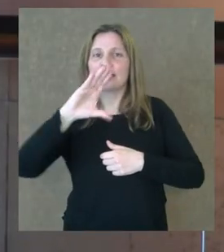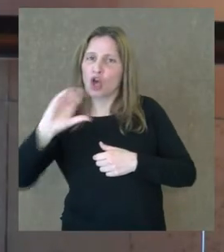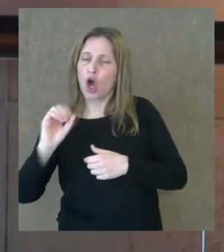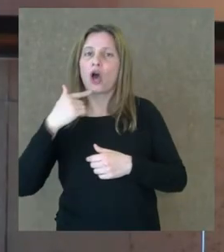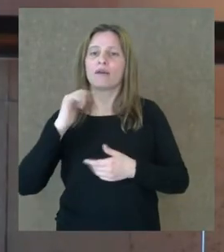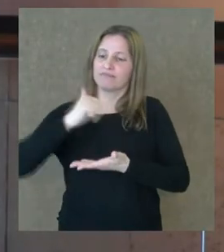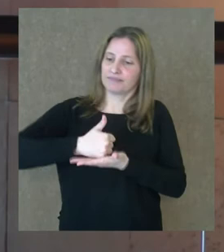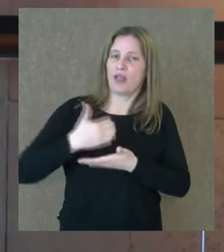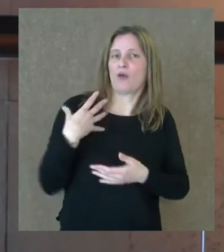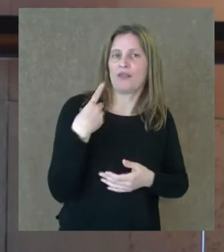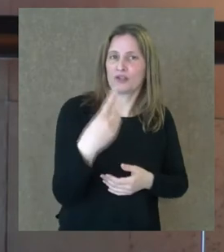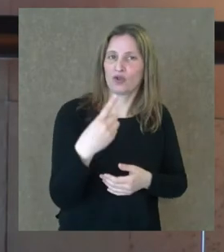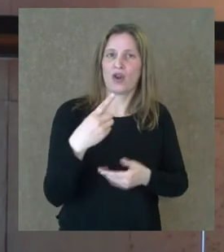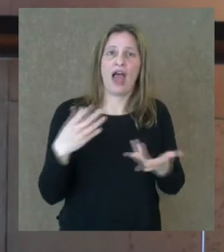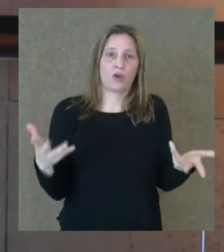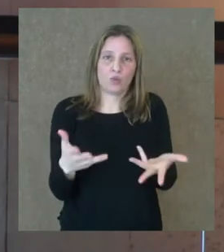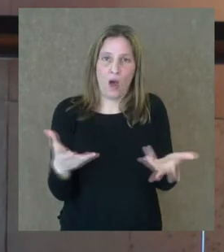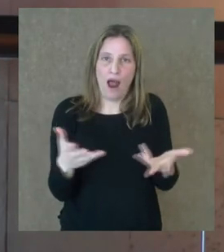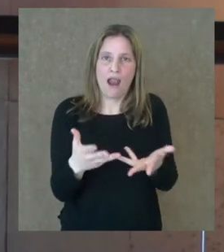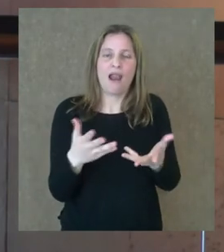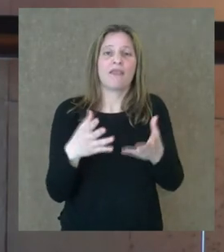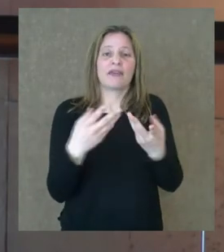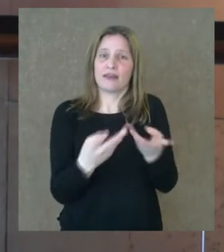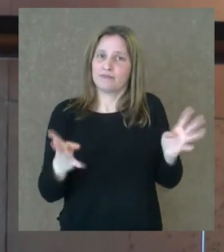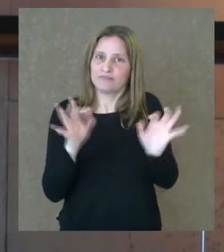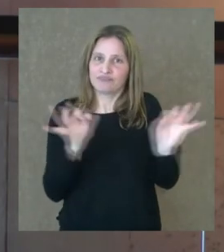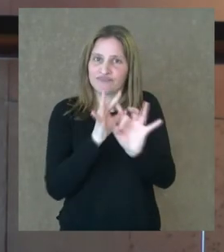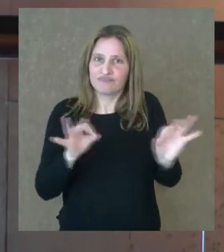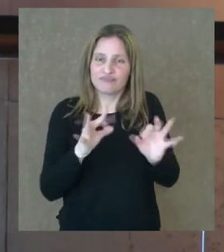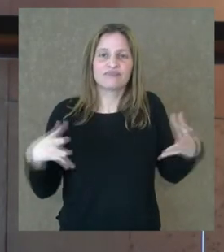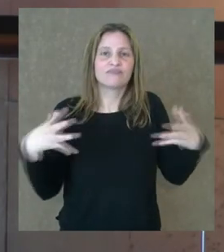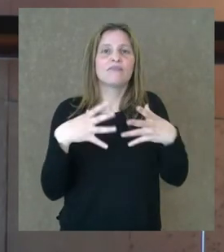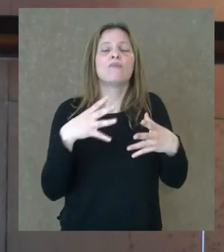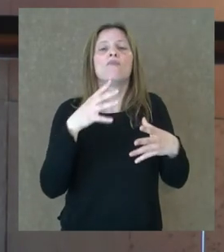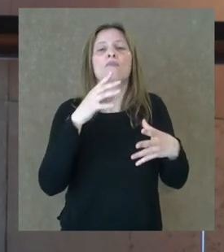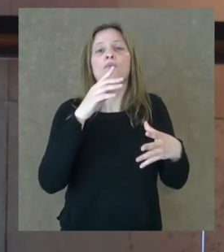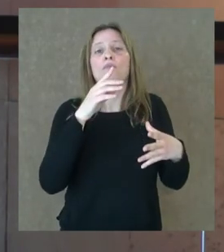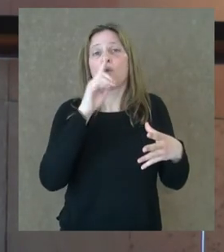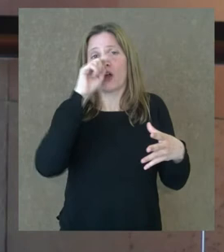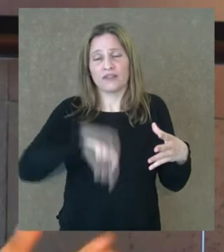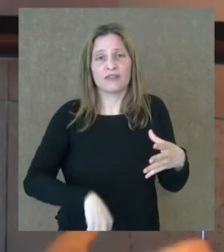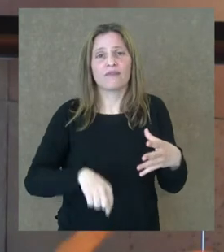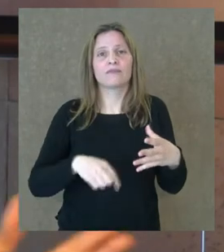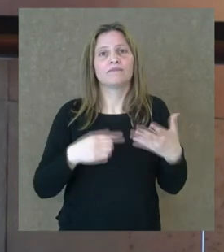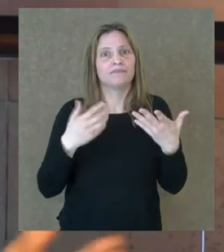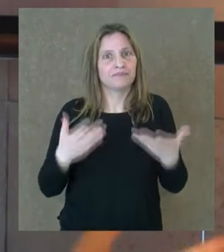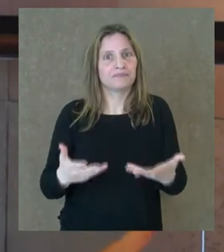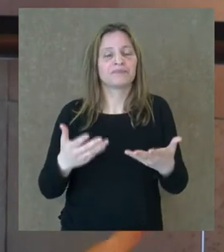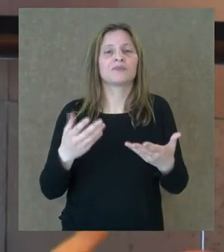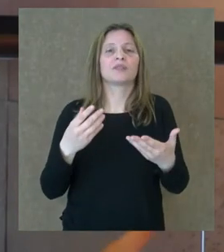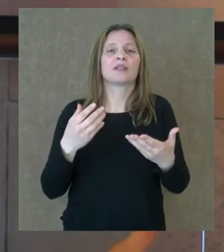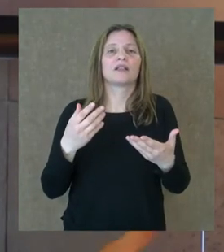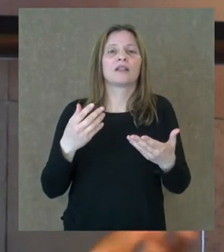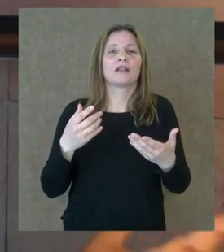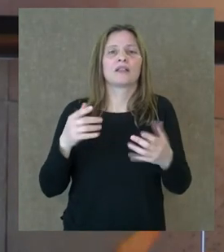ligia amadío directora actual de la orquesta filarmónica de montevideo y bueno con